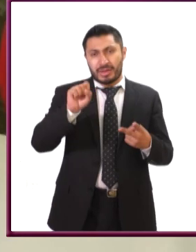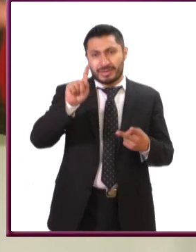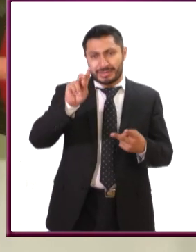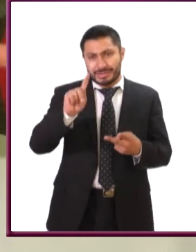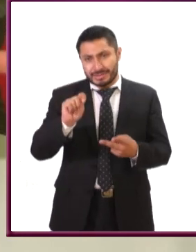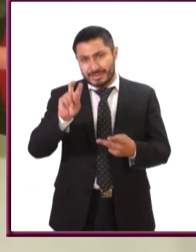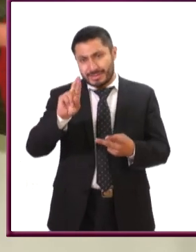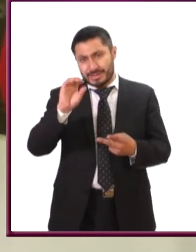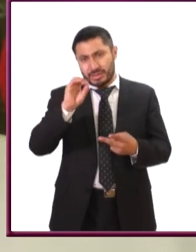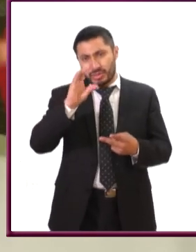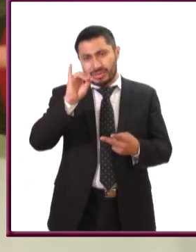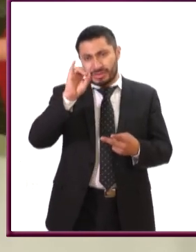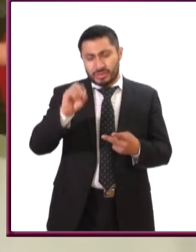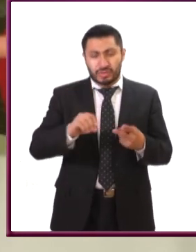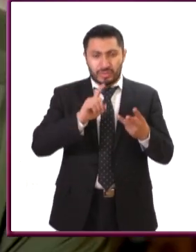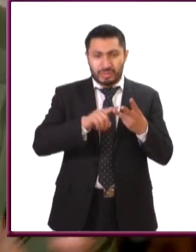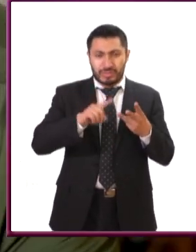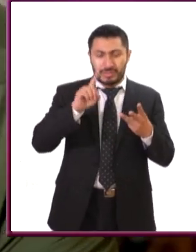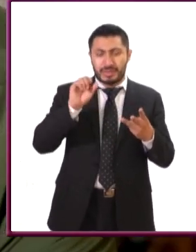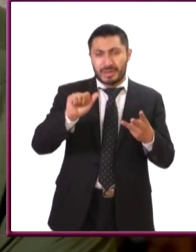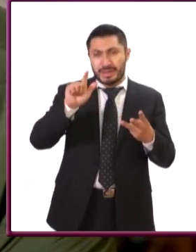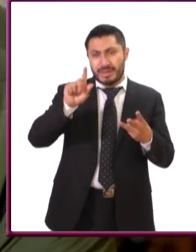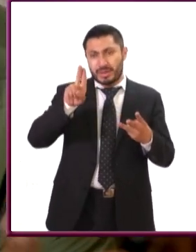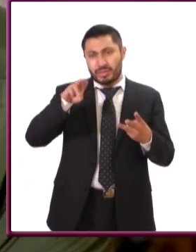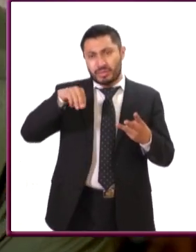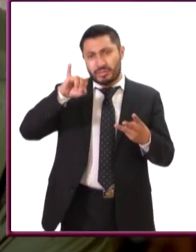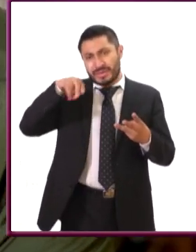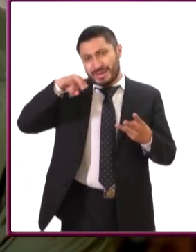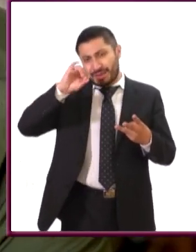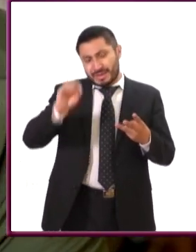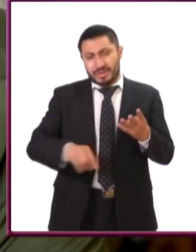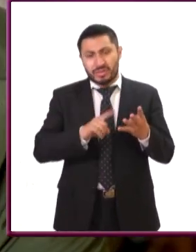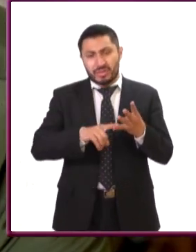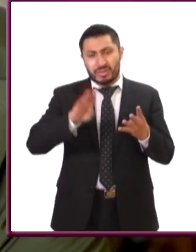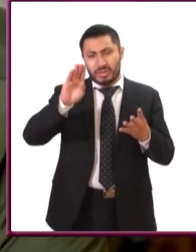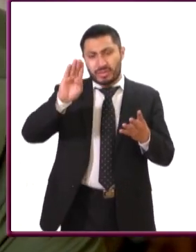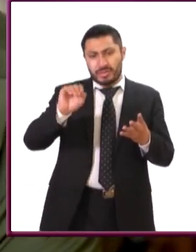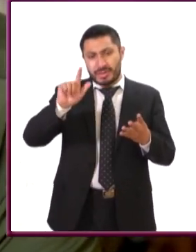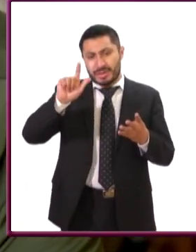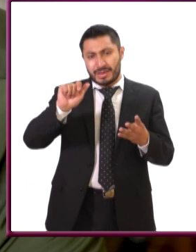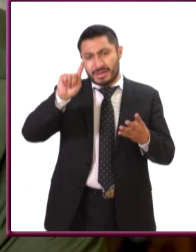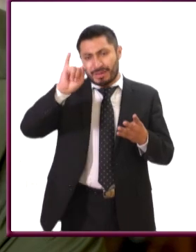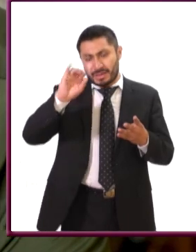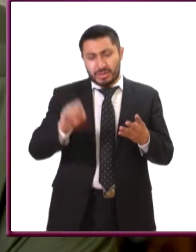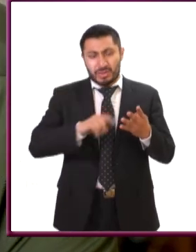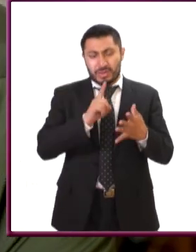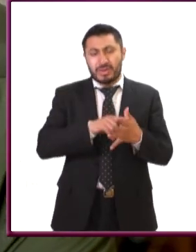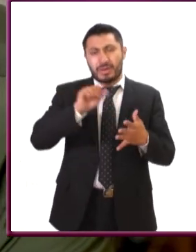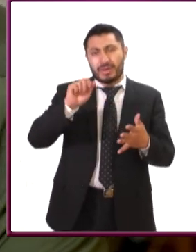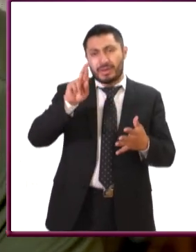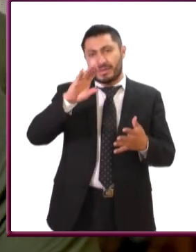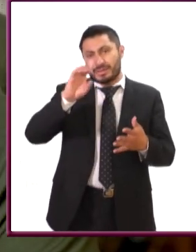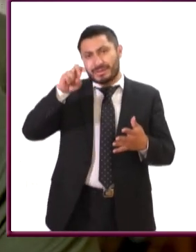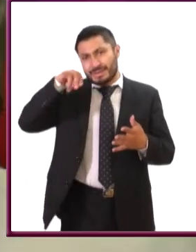litio, estroncio, aluminio, silicio, plomo, vanadio, arsénico y